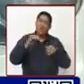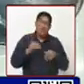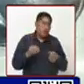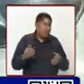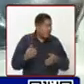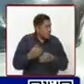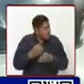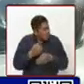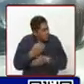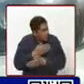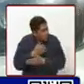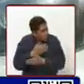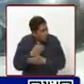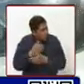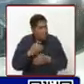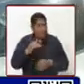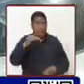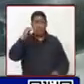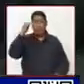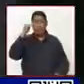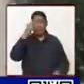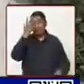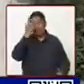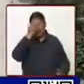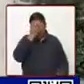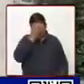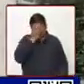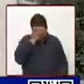orito y lamentablemente.